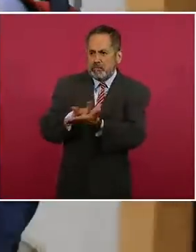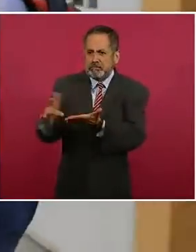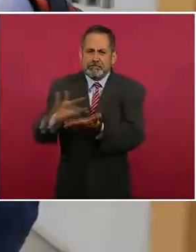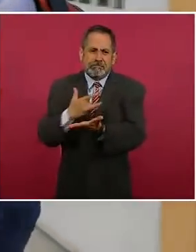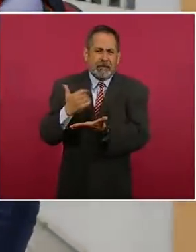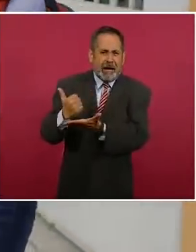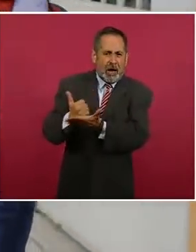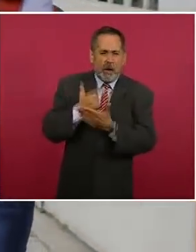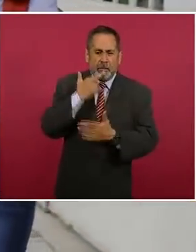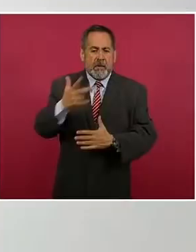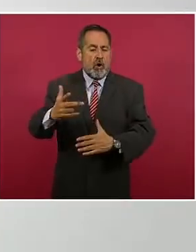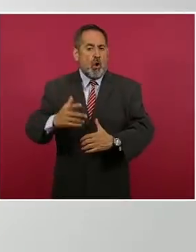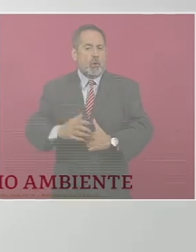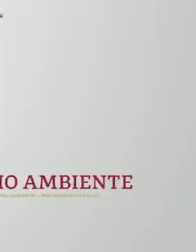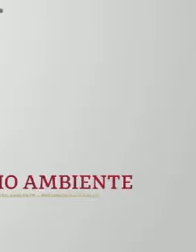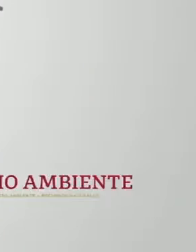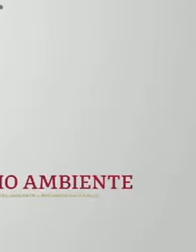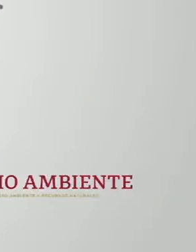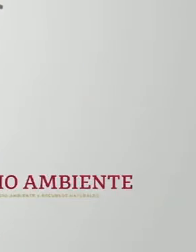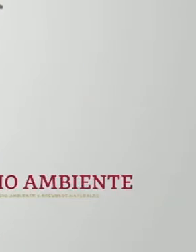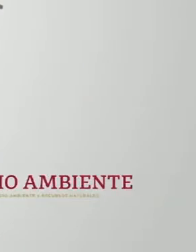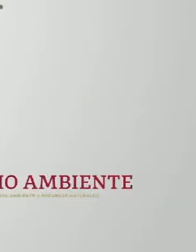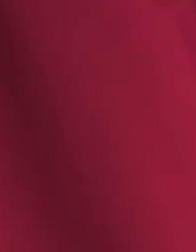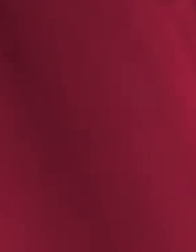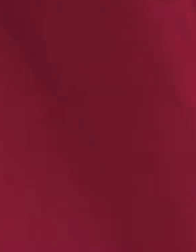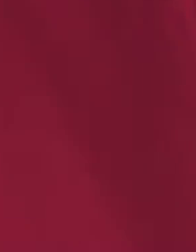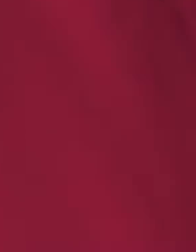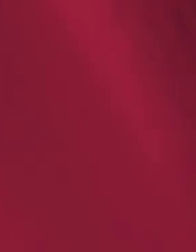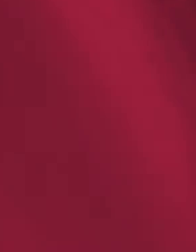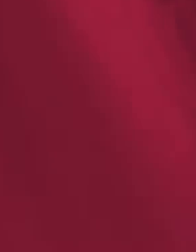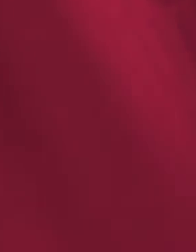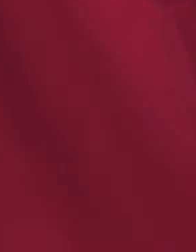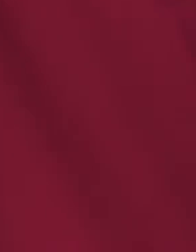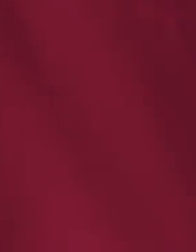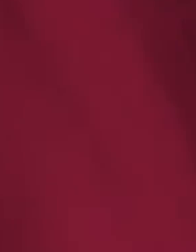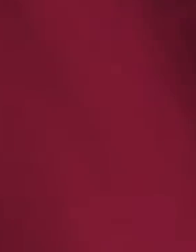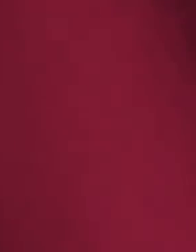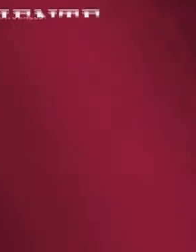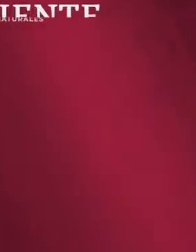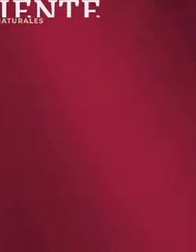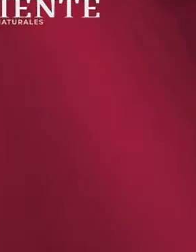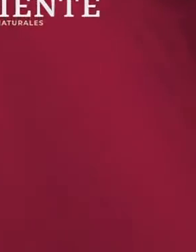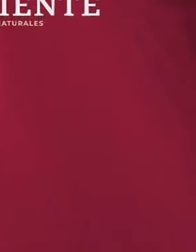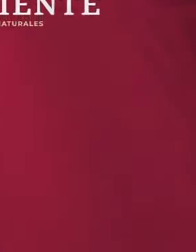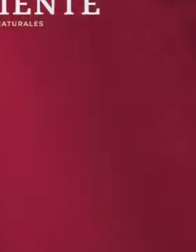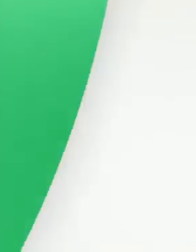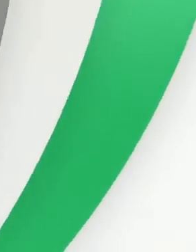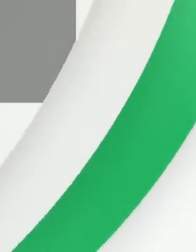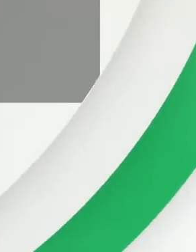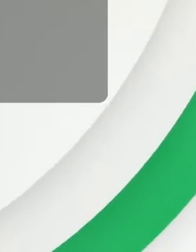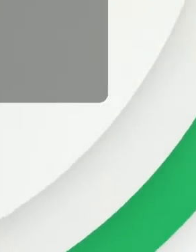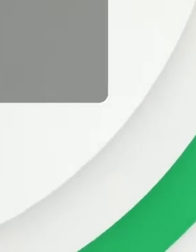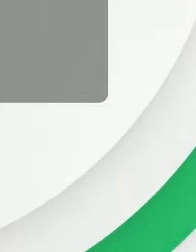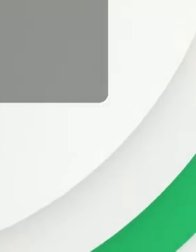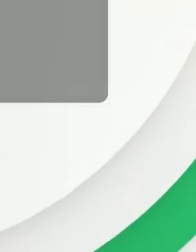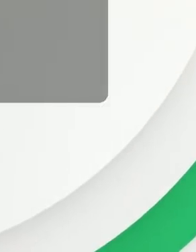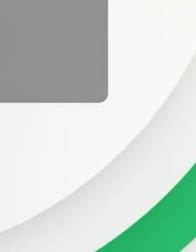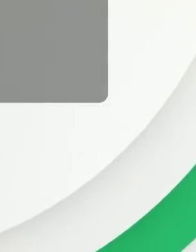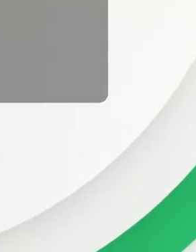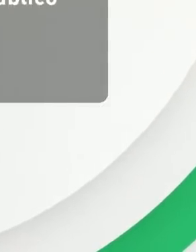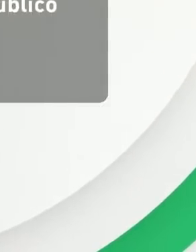nos protegemos mejor. La CONAGUA y el Servicio Meteorológico Nacional te informan por tu seguridad. Gobierno de México.